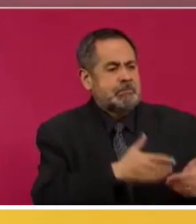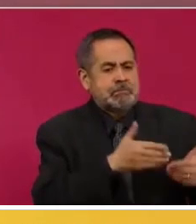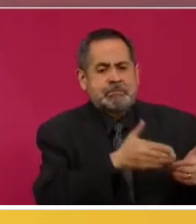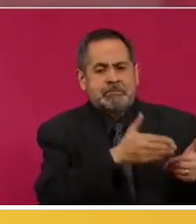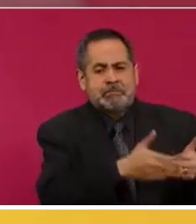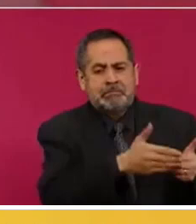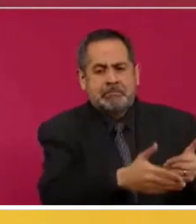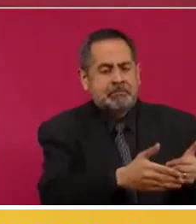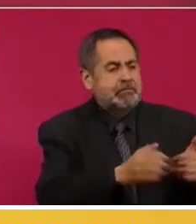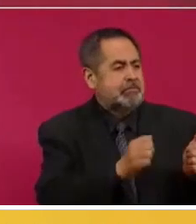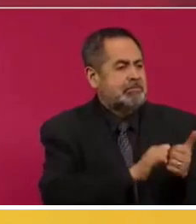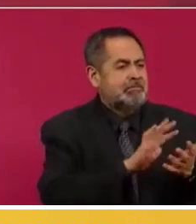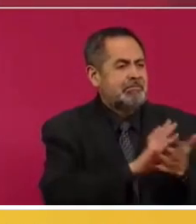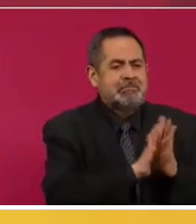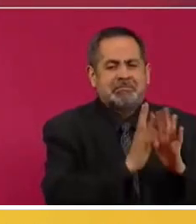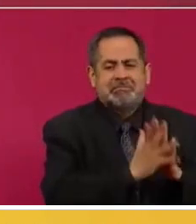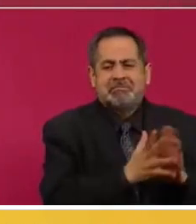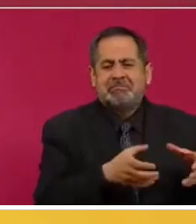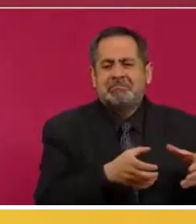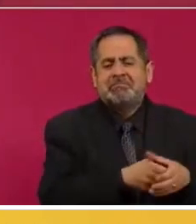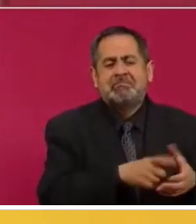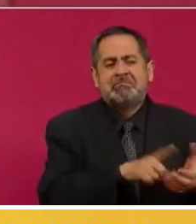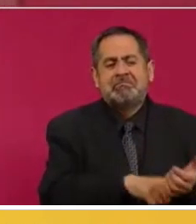Y ellos se convierten en cómplices